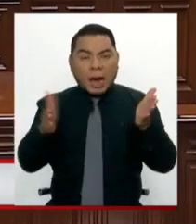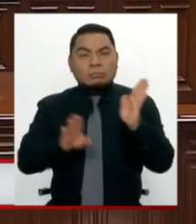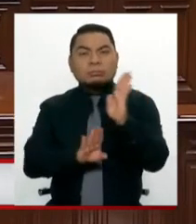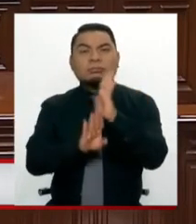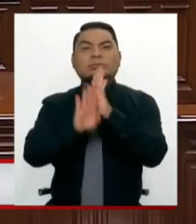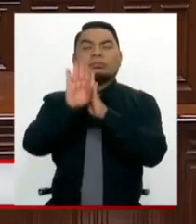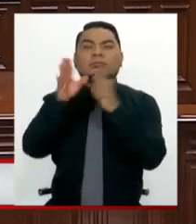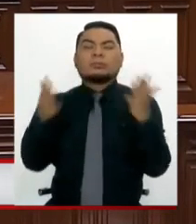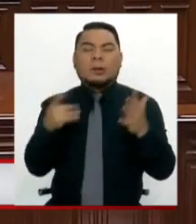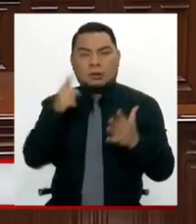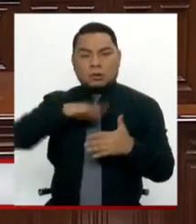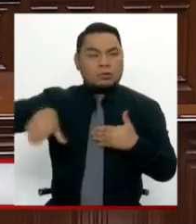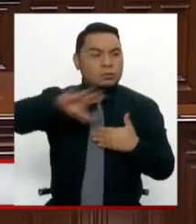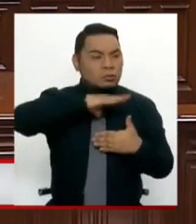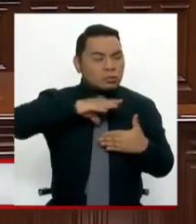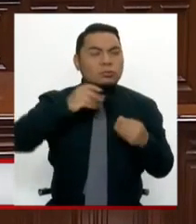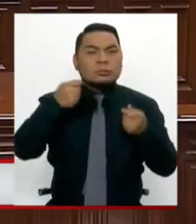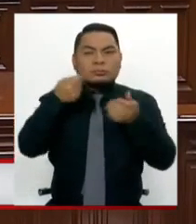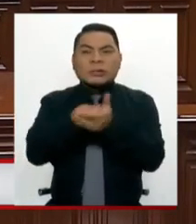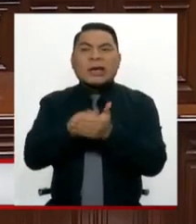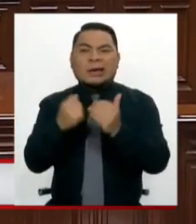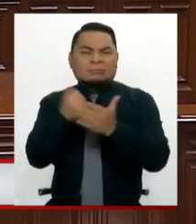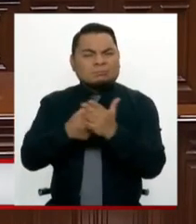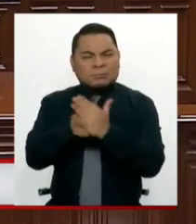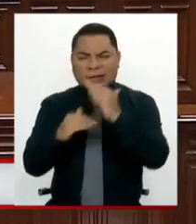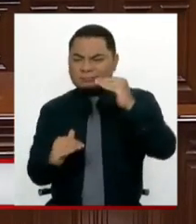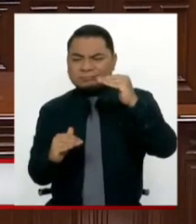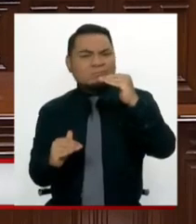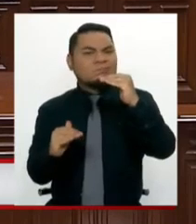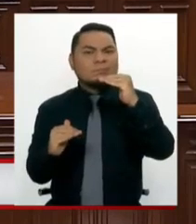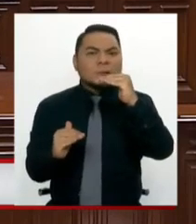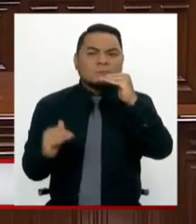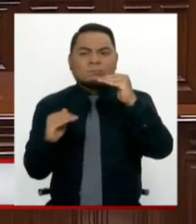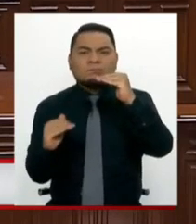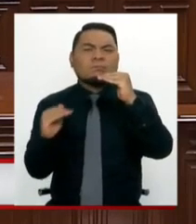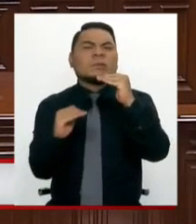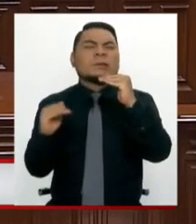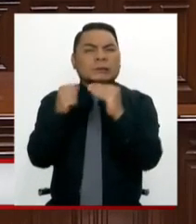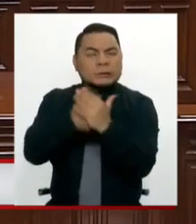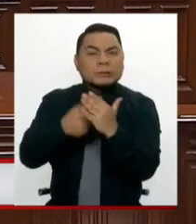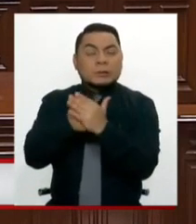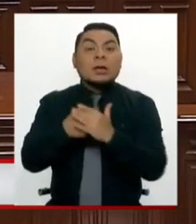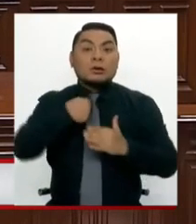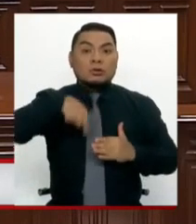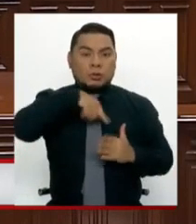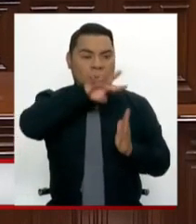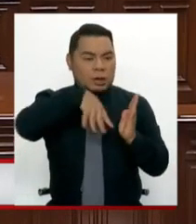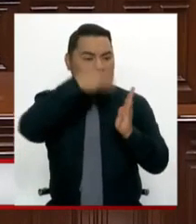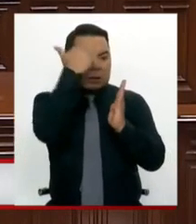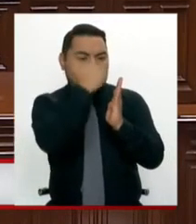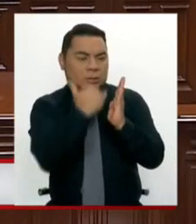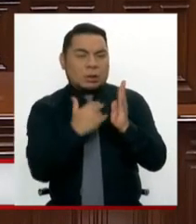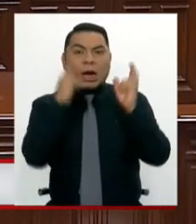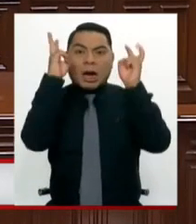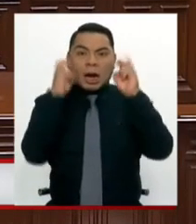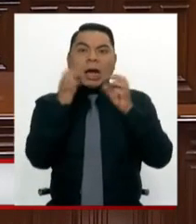alcance para contribuir al cierre de brechas. Asimismo, estamos trabajando en una agenda activa que